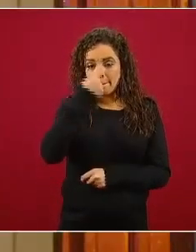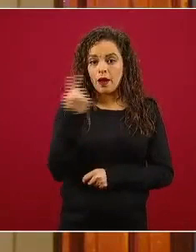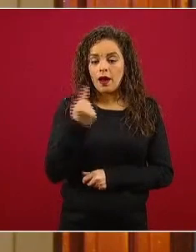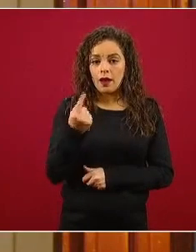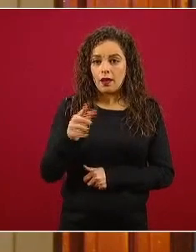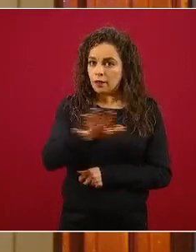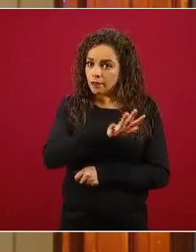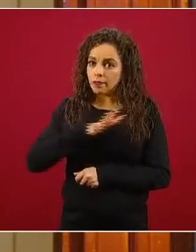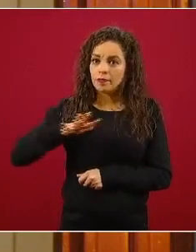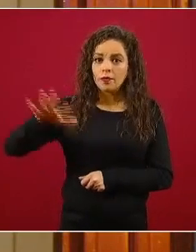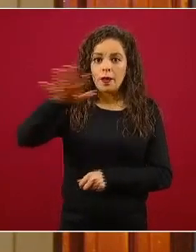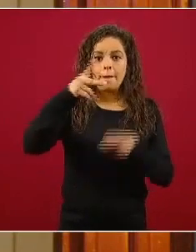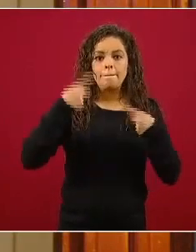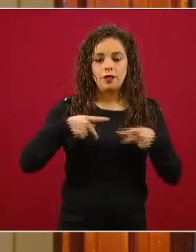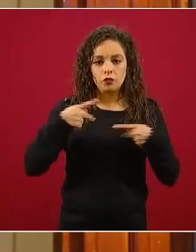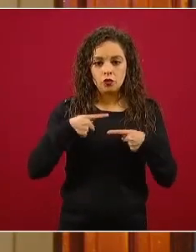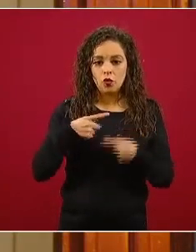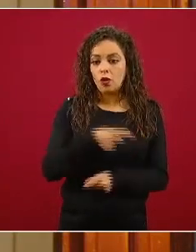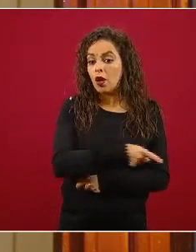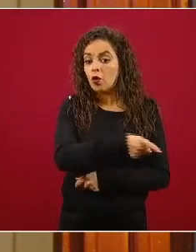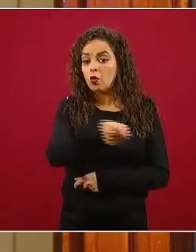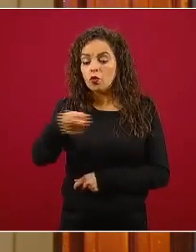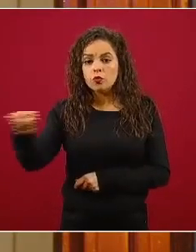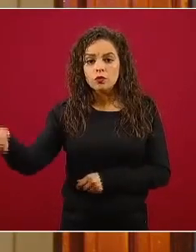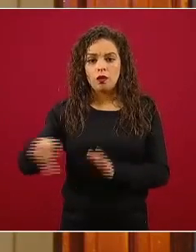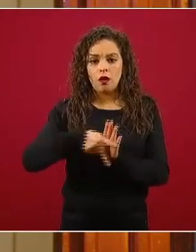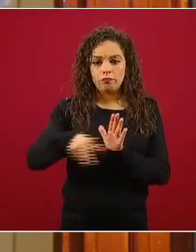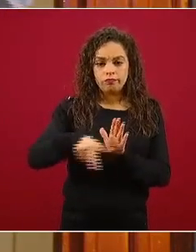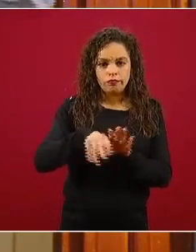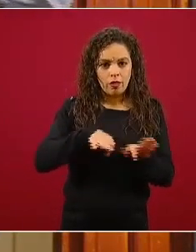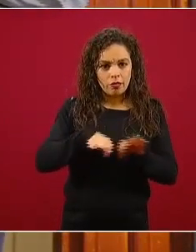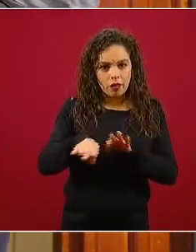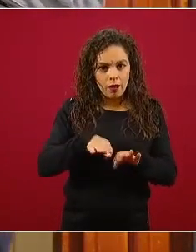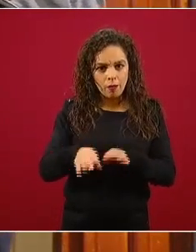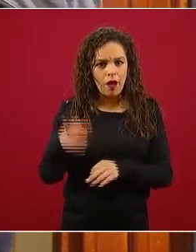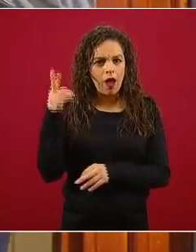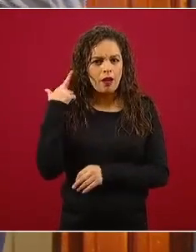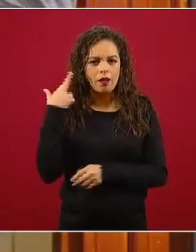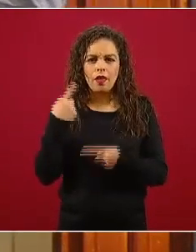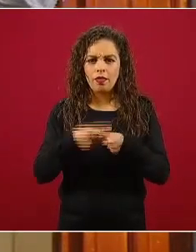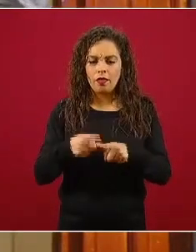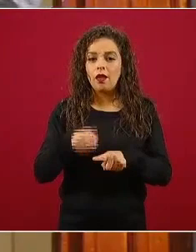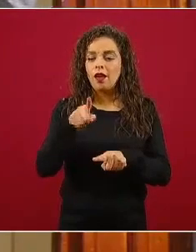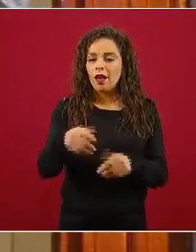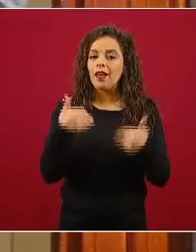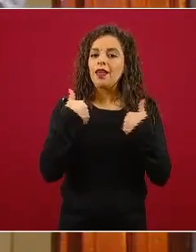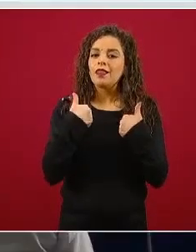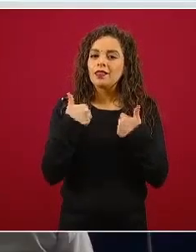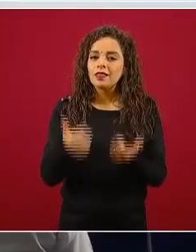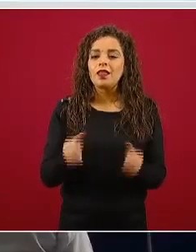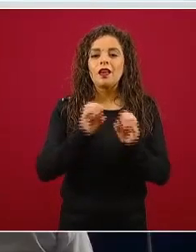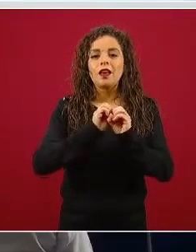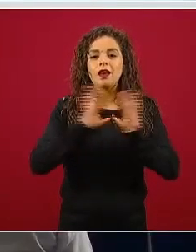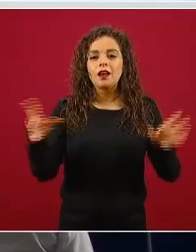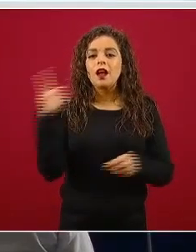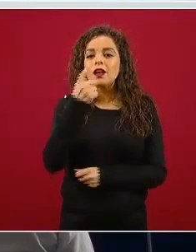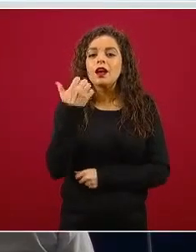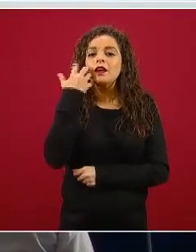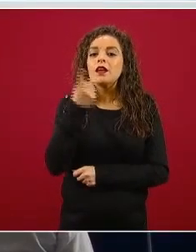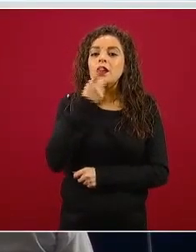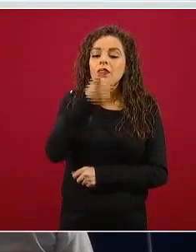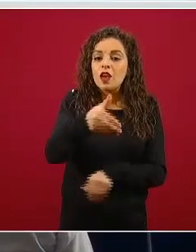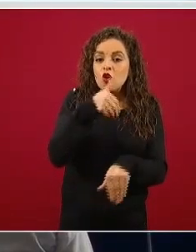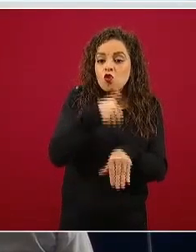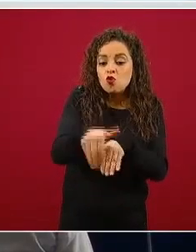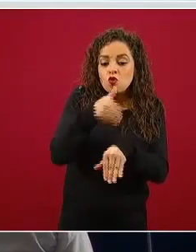como comunicadores y comunicadoras tengan una idea clara de lo que significan estos números en términos